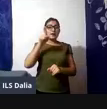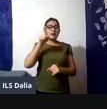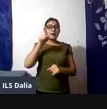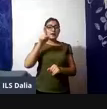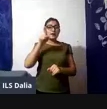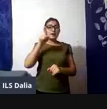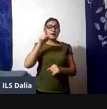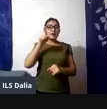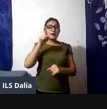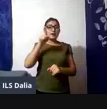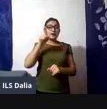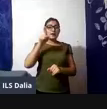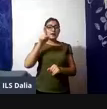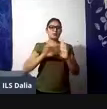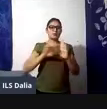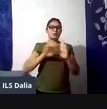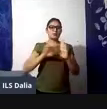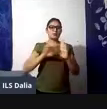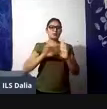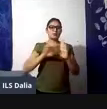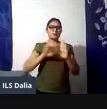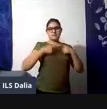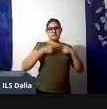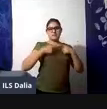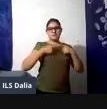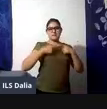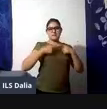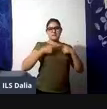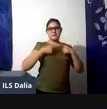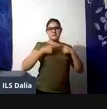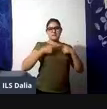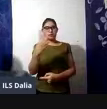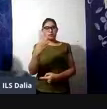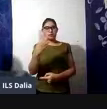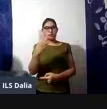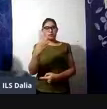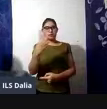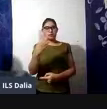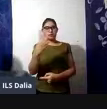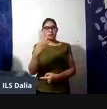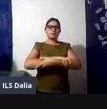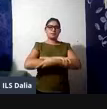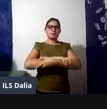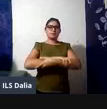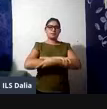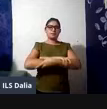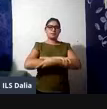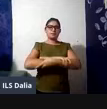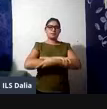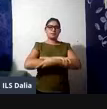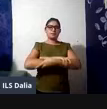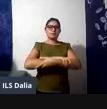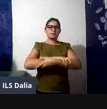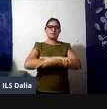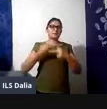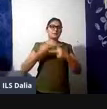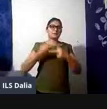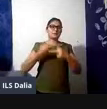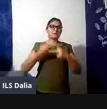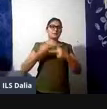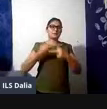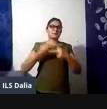alían contra una y entonces empiezan a excluirla y le empiezan a mirar feo y empiezan a no tomarla en cuenta para